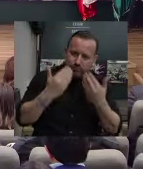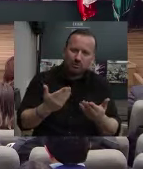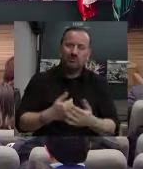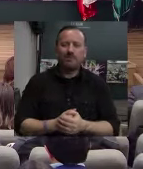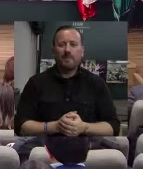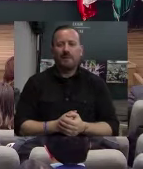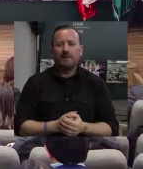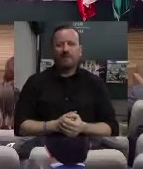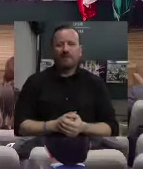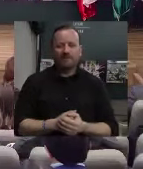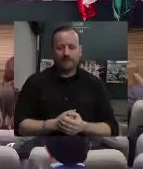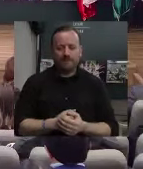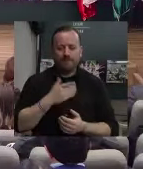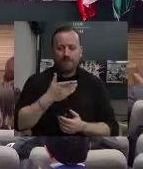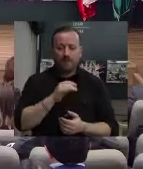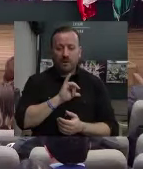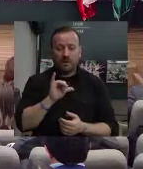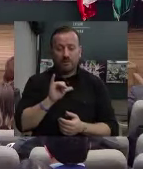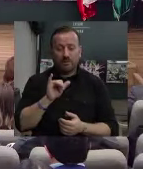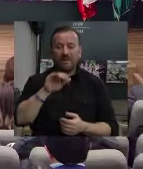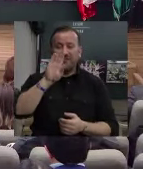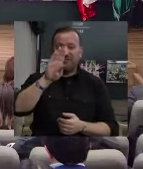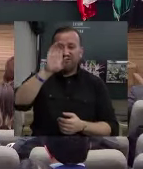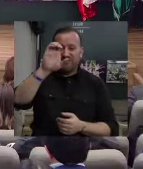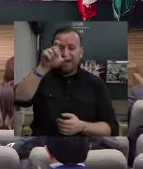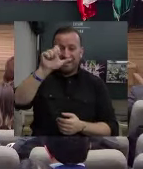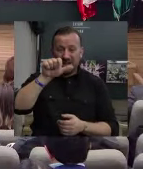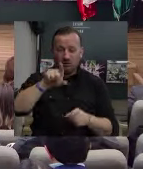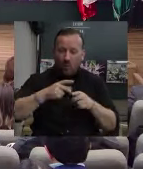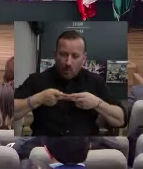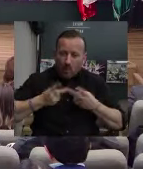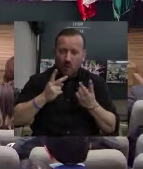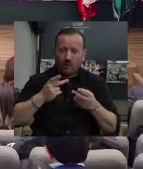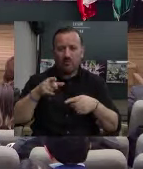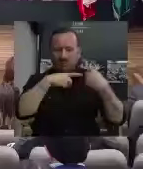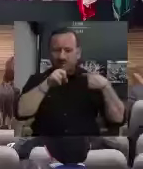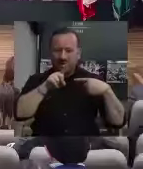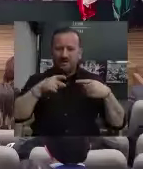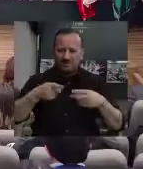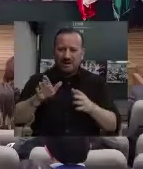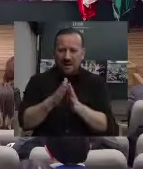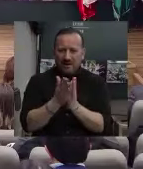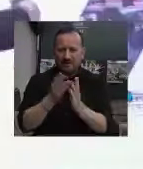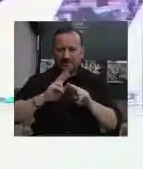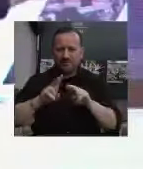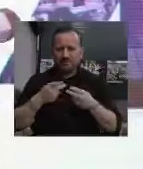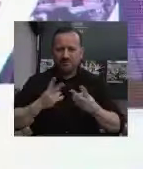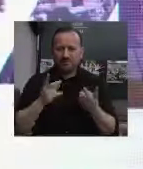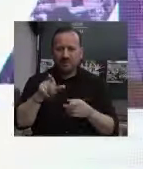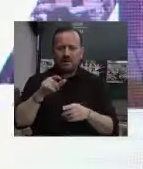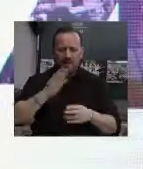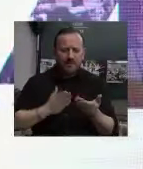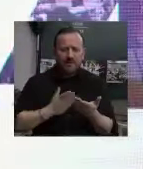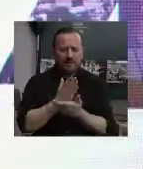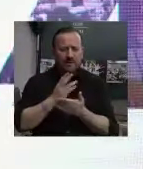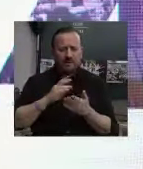también y la reputación venga publique esta historia saque su libro empezamos a vehicular